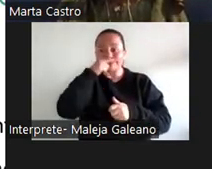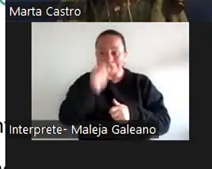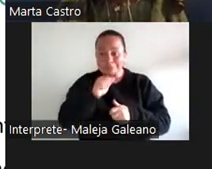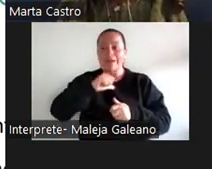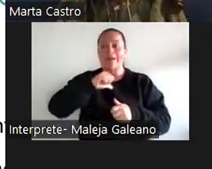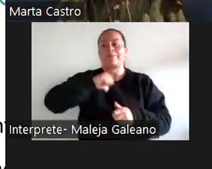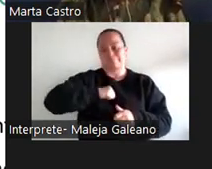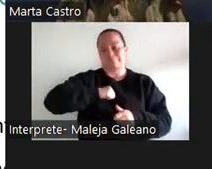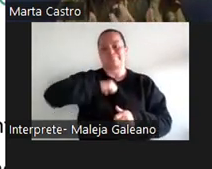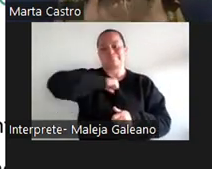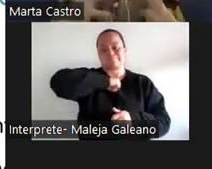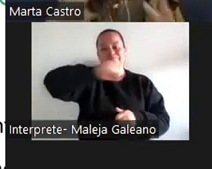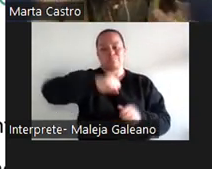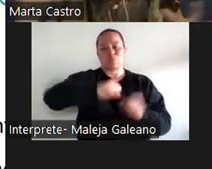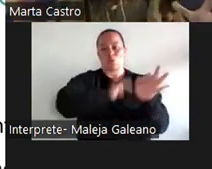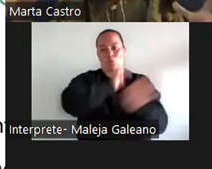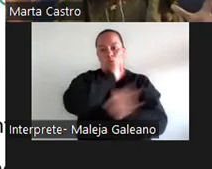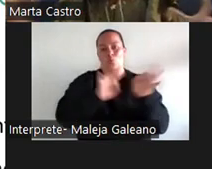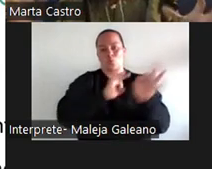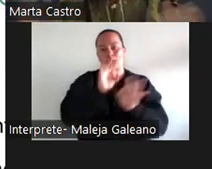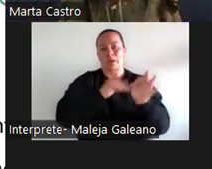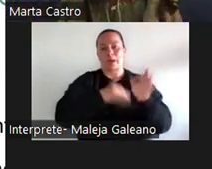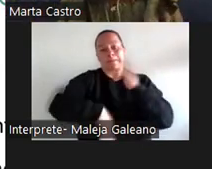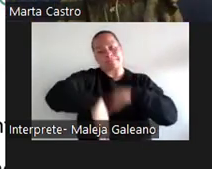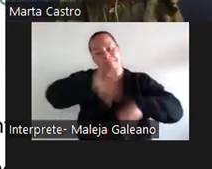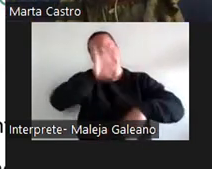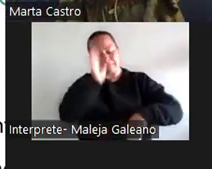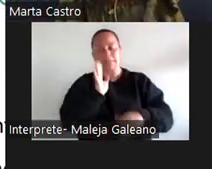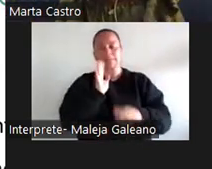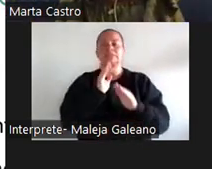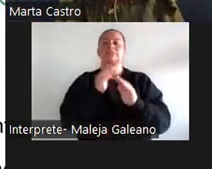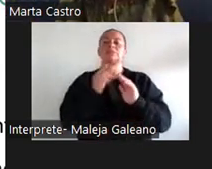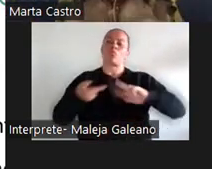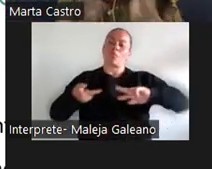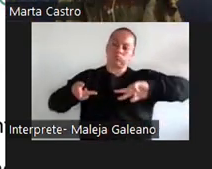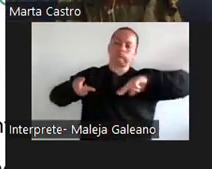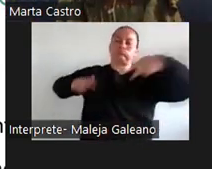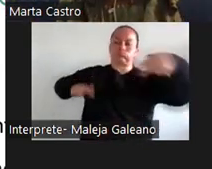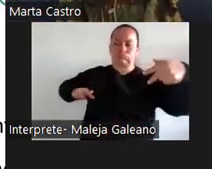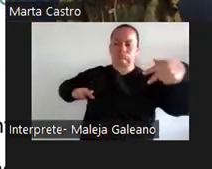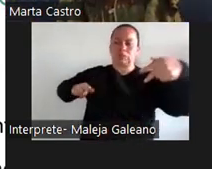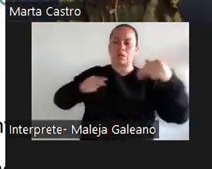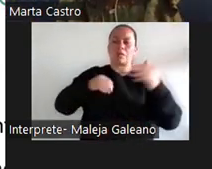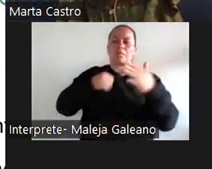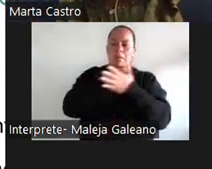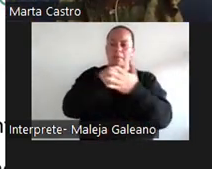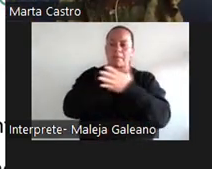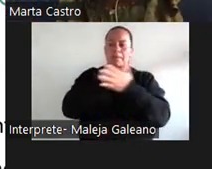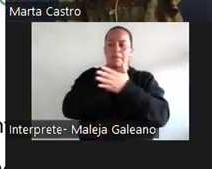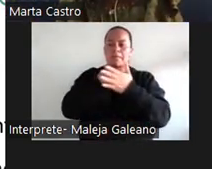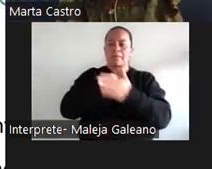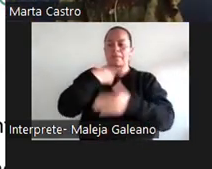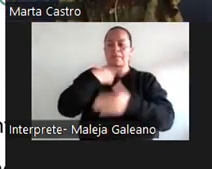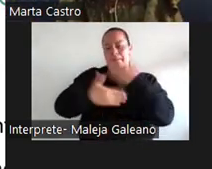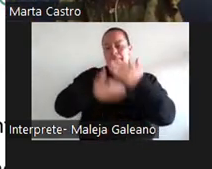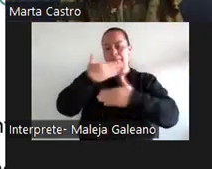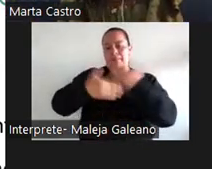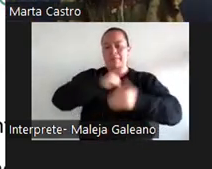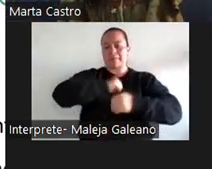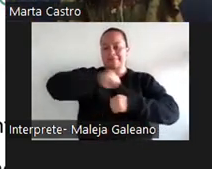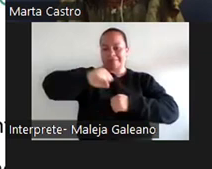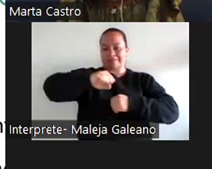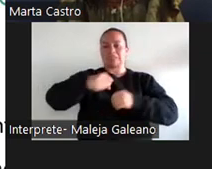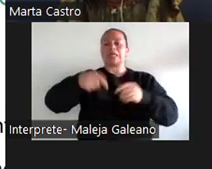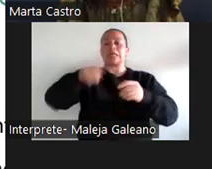ser cuidadas y digamos que ya las convenciones han establecido estos derechos pero creemos que esto